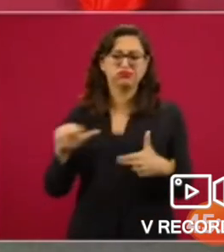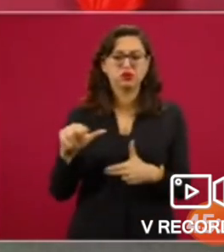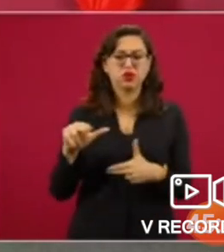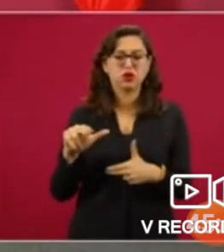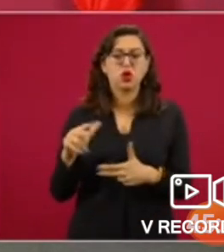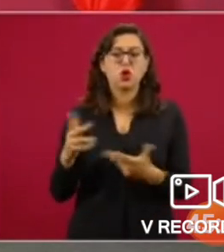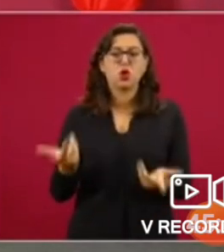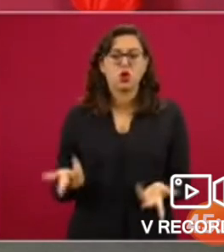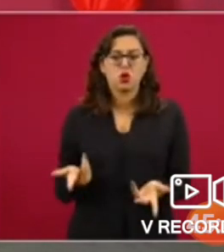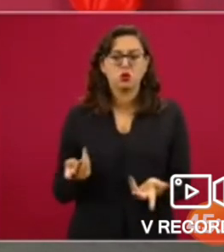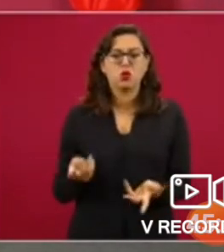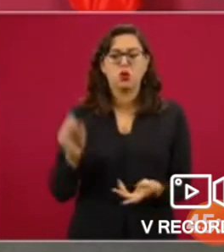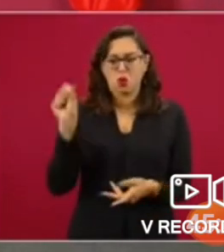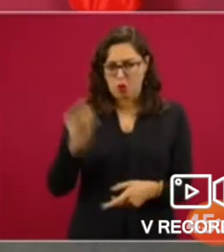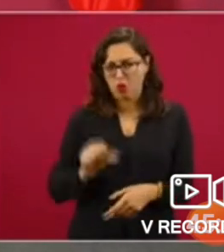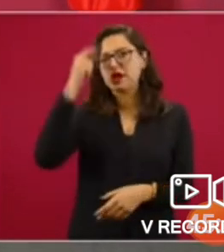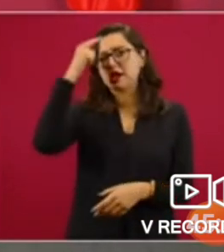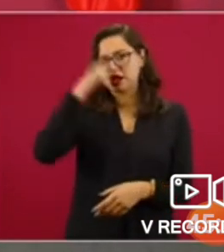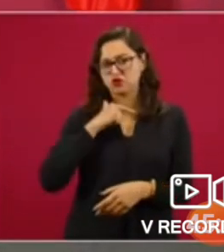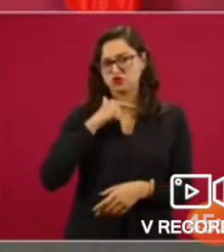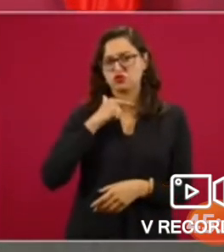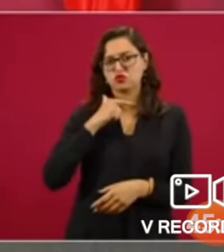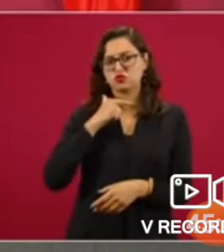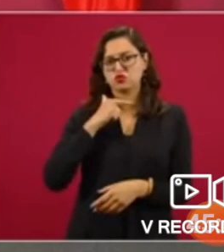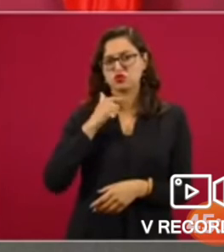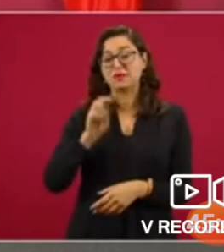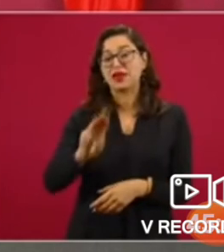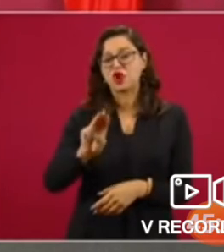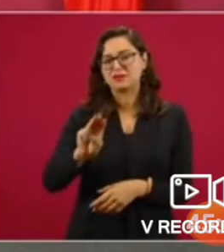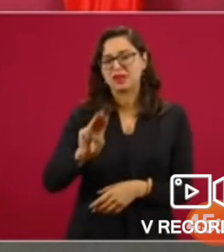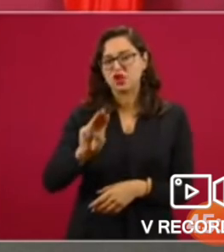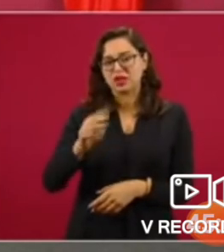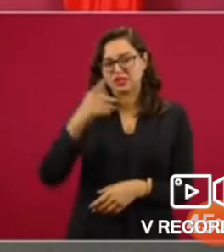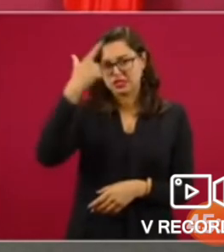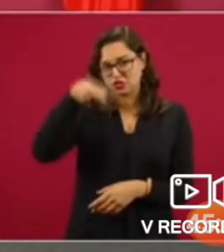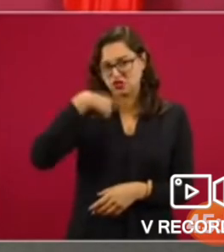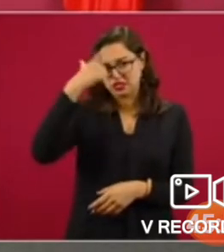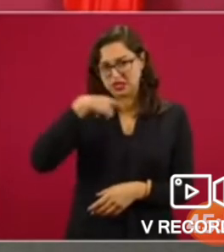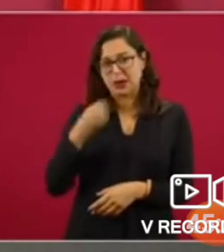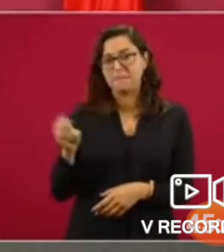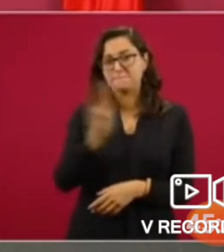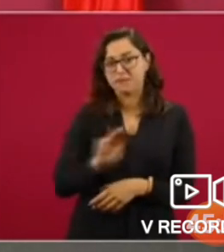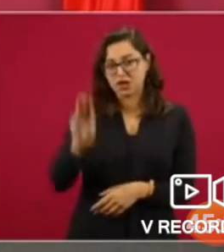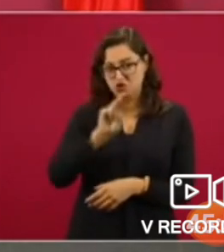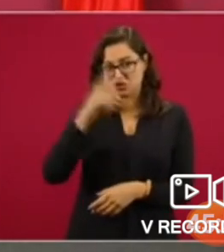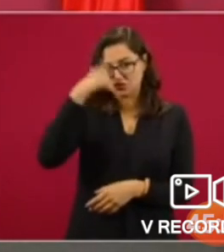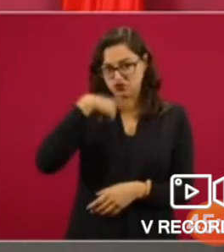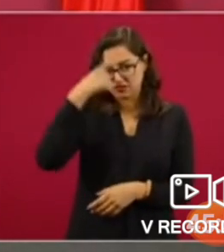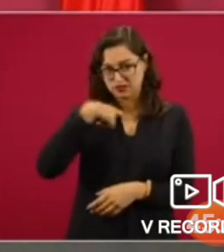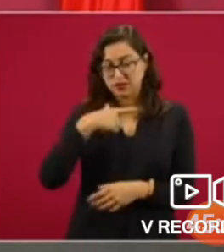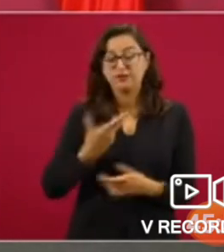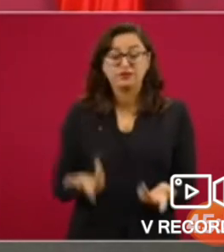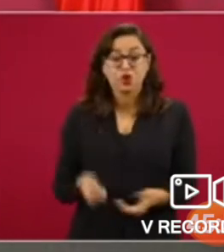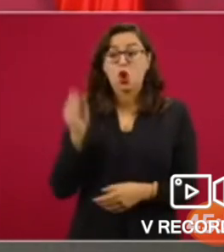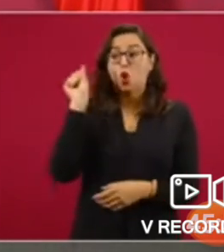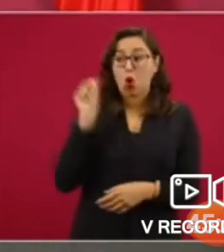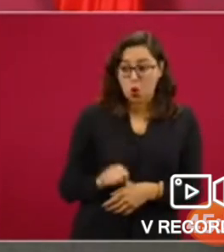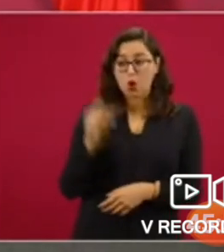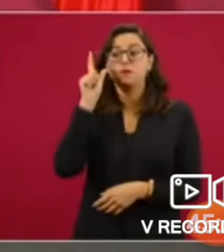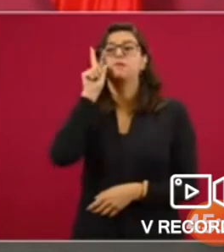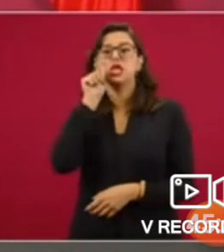hasta la noche, hasta la madrugada del miércoles. Entonces, tenemos todo el día